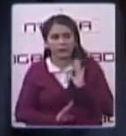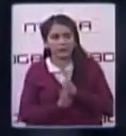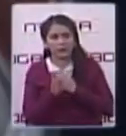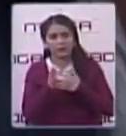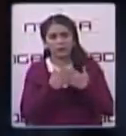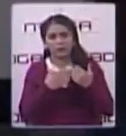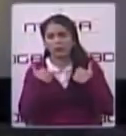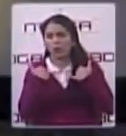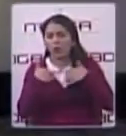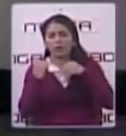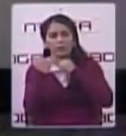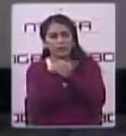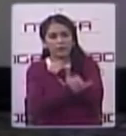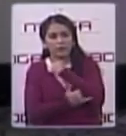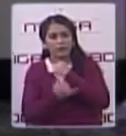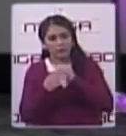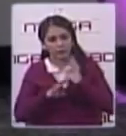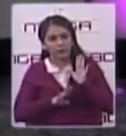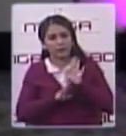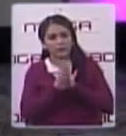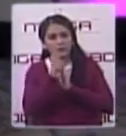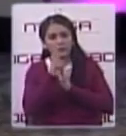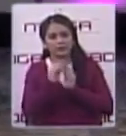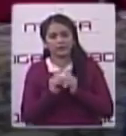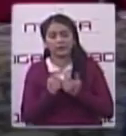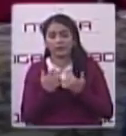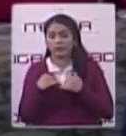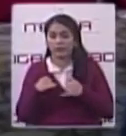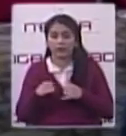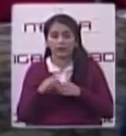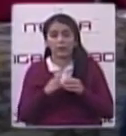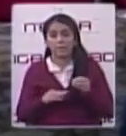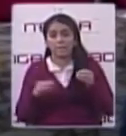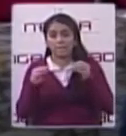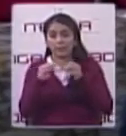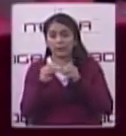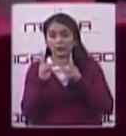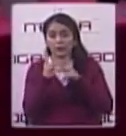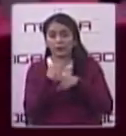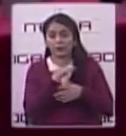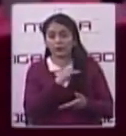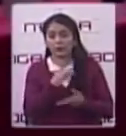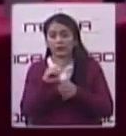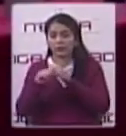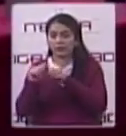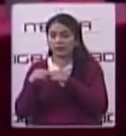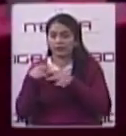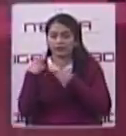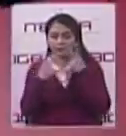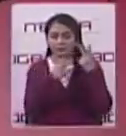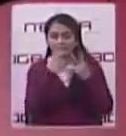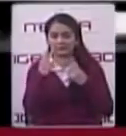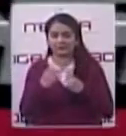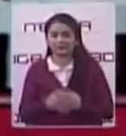mundo. Por su parte, Eduardo Maruri llevará su creatividad y talento de los productos a toda la región.